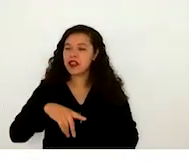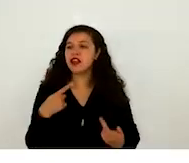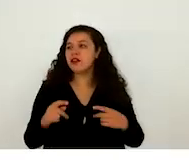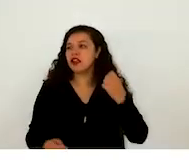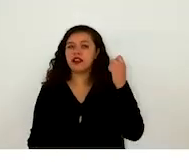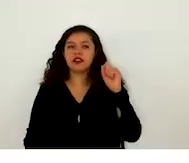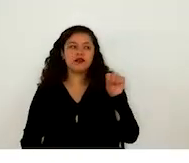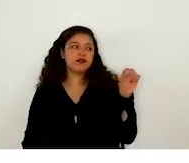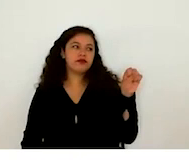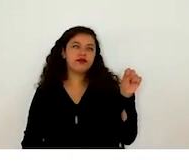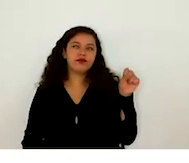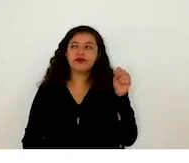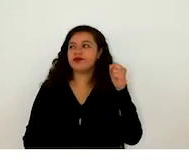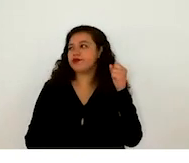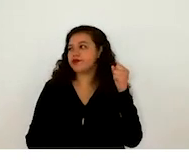ver